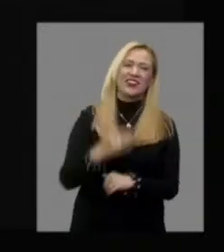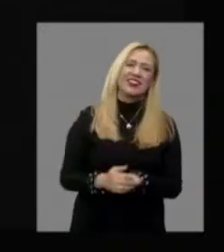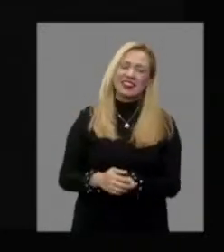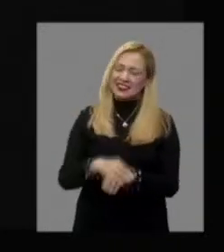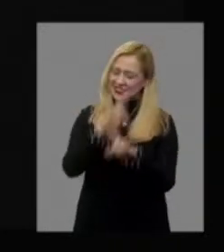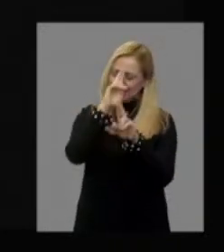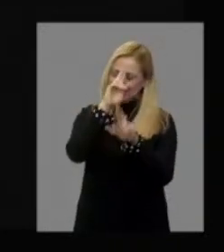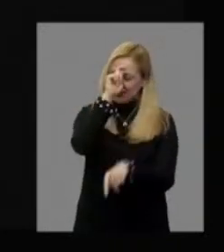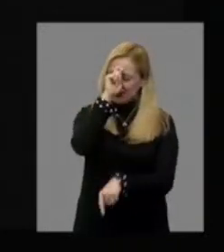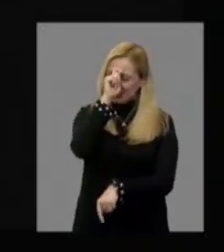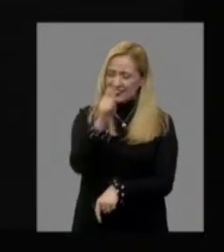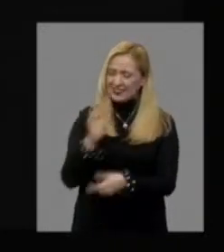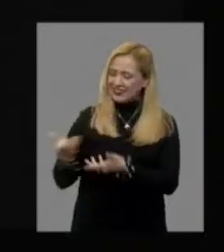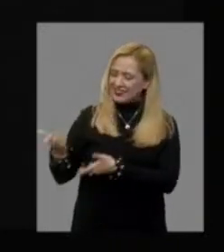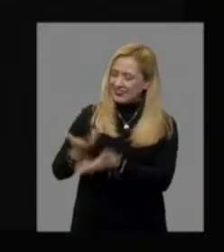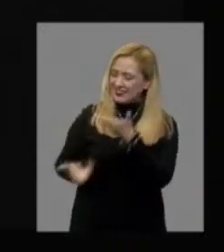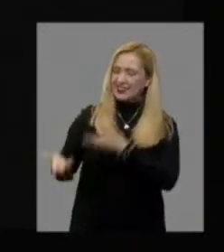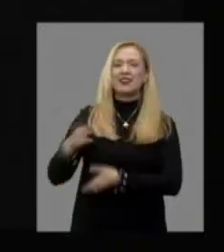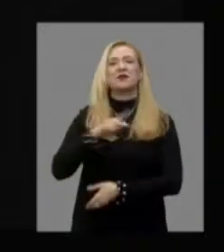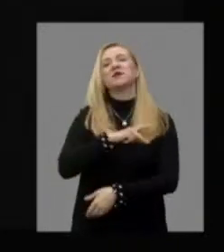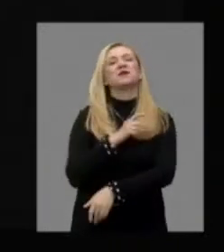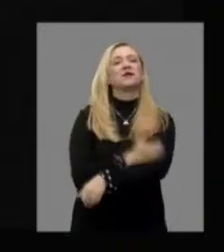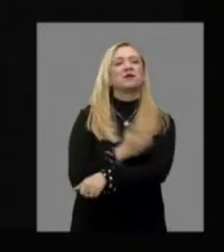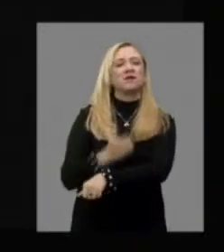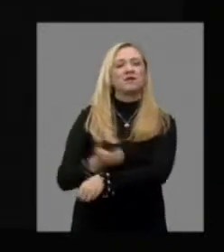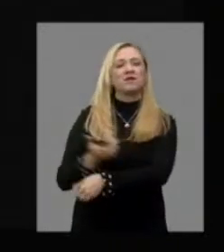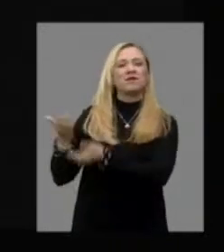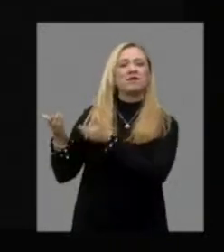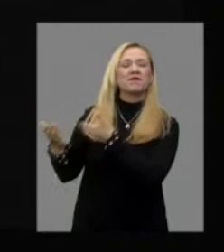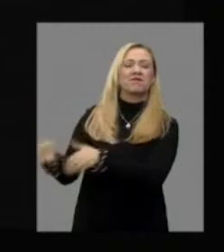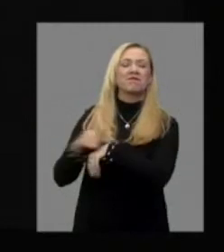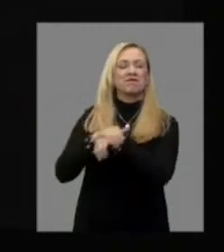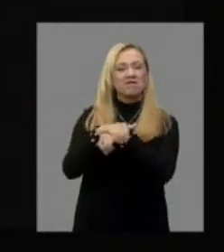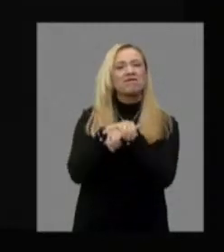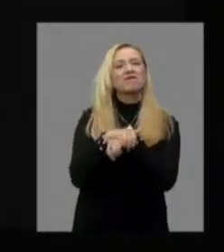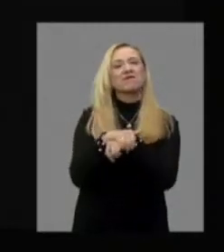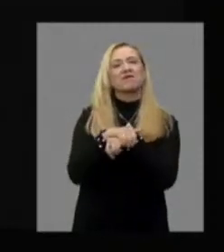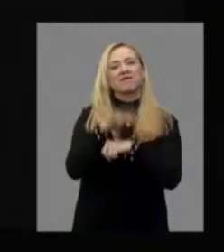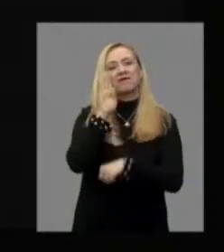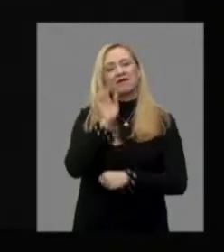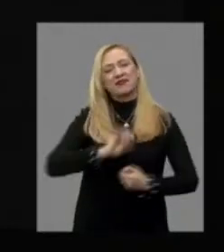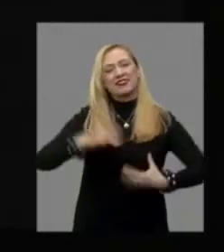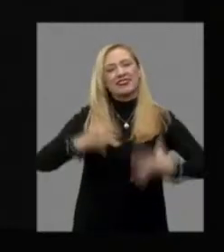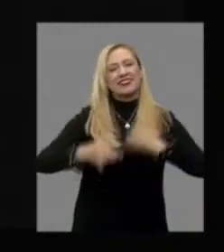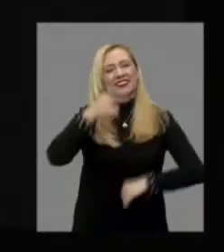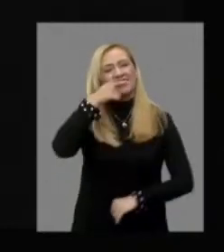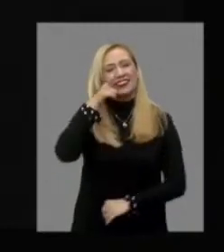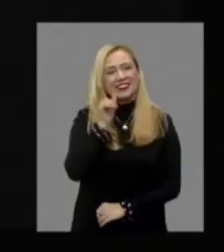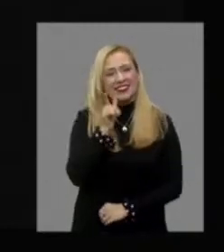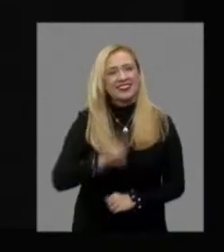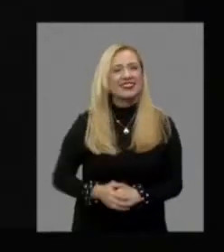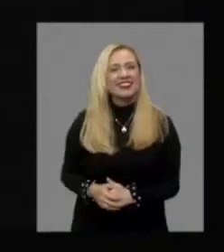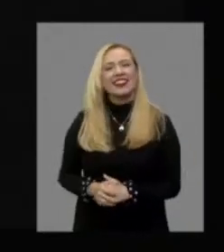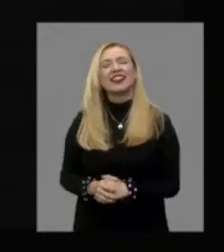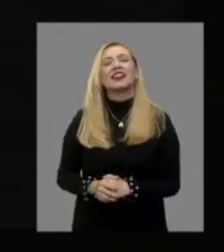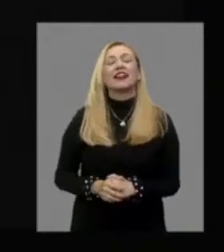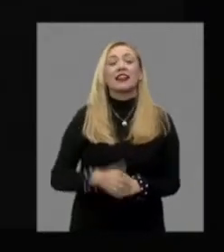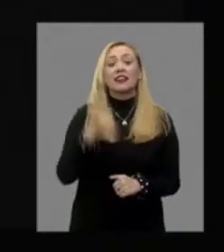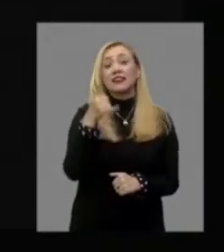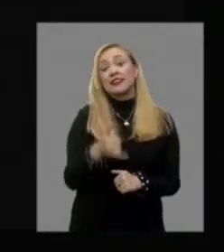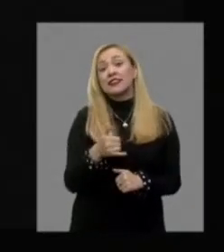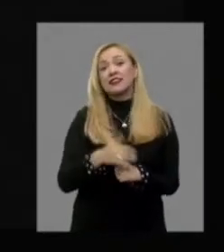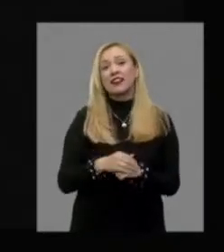honor compartir este evento con mi compañero y amigo, el señor ministro Javier Lainez. Y desde